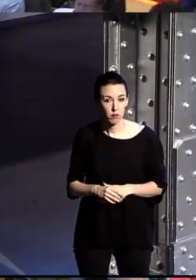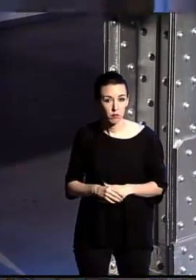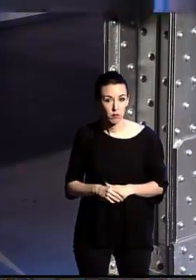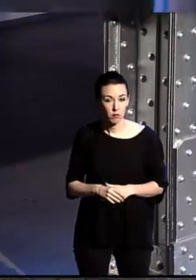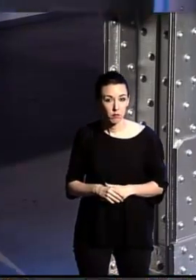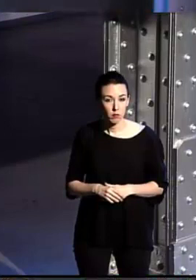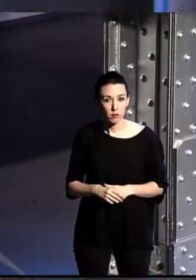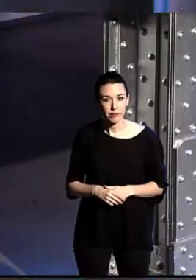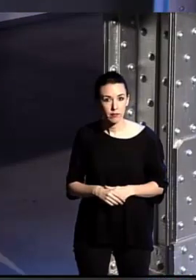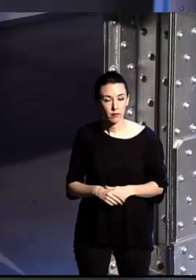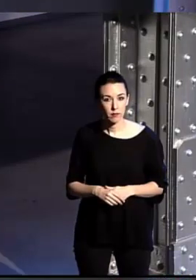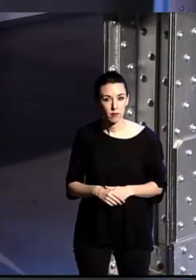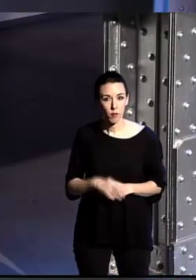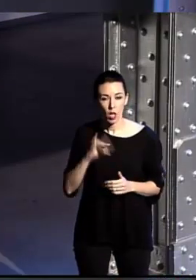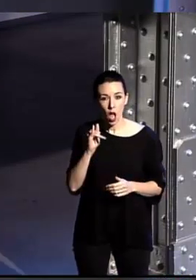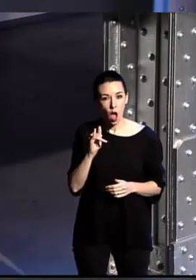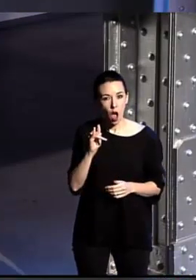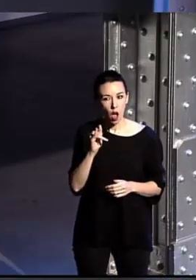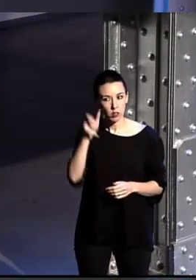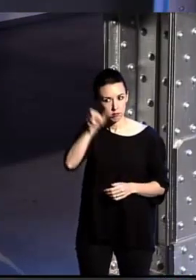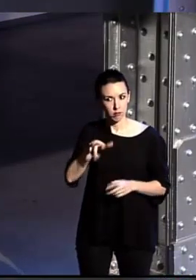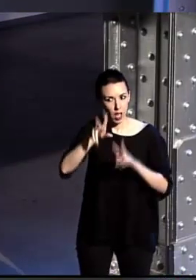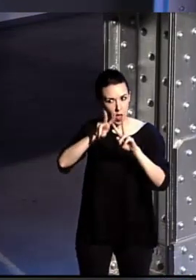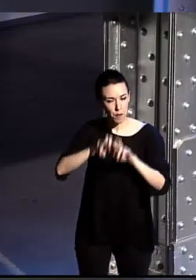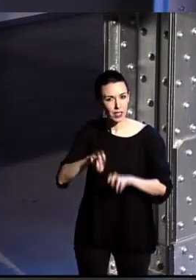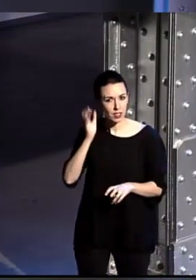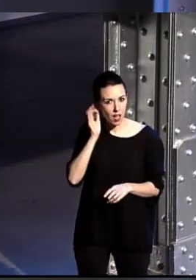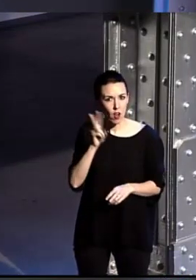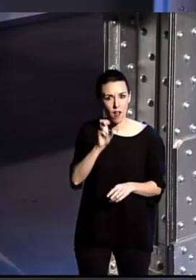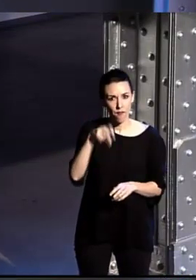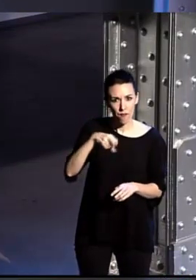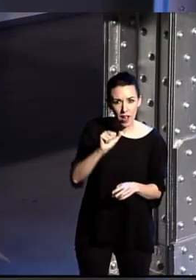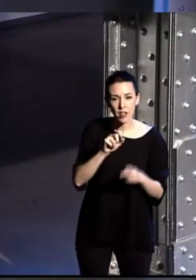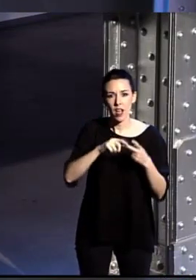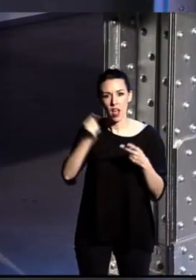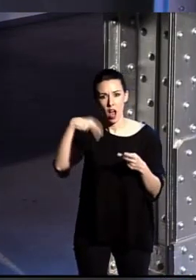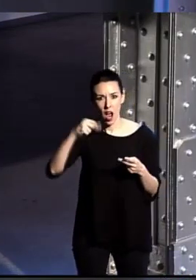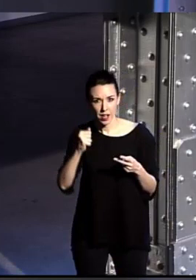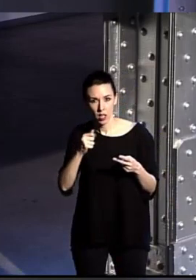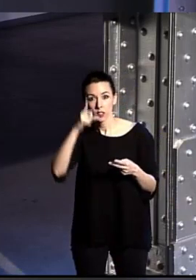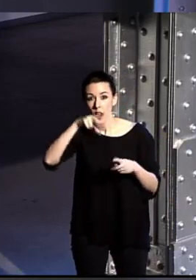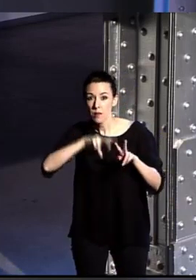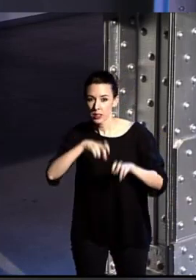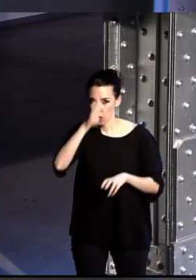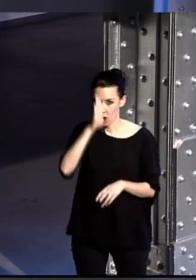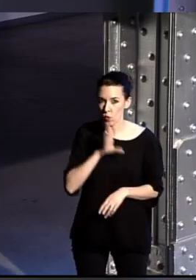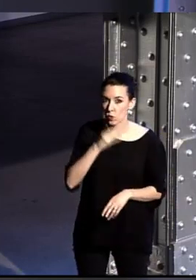Tenemos hoy a dos investigadoras en Verne, a Ana, tenemos una investigadora oculta